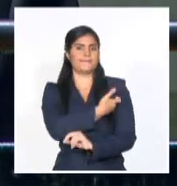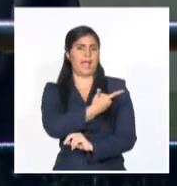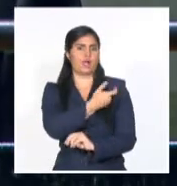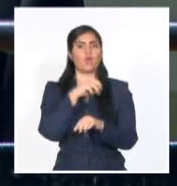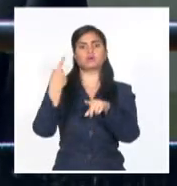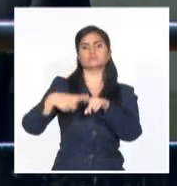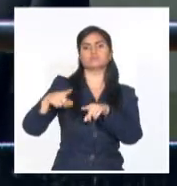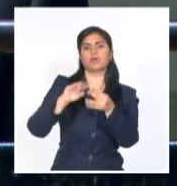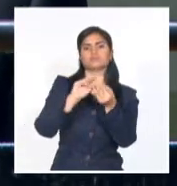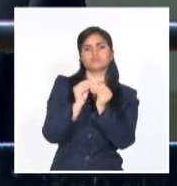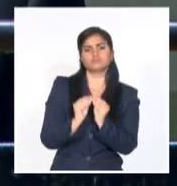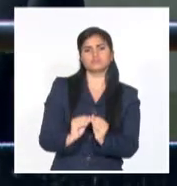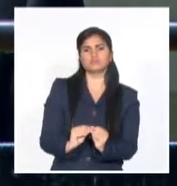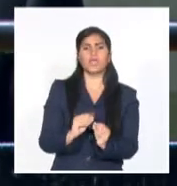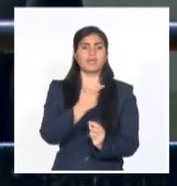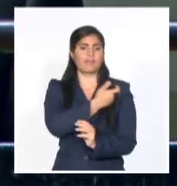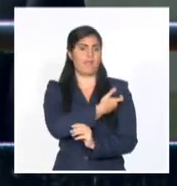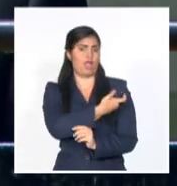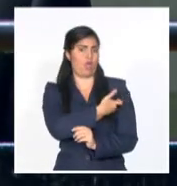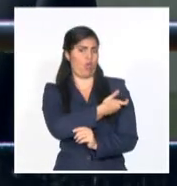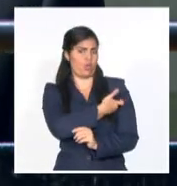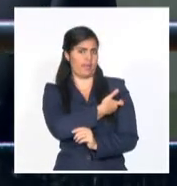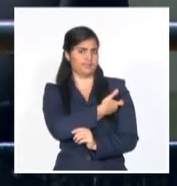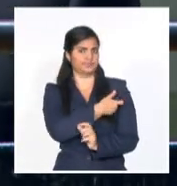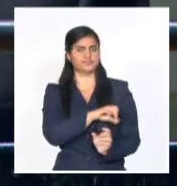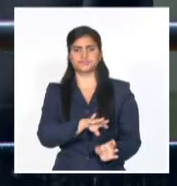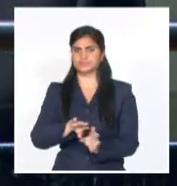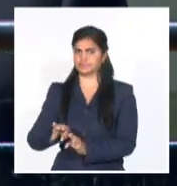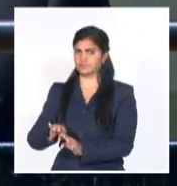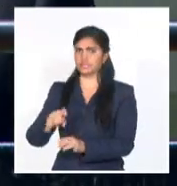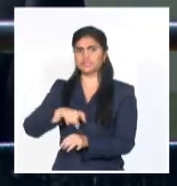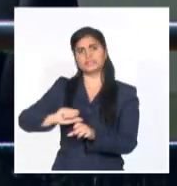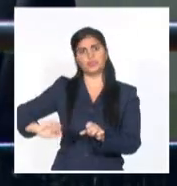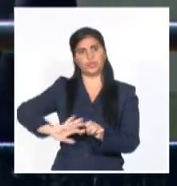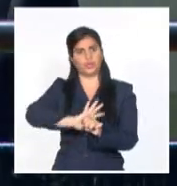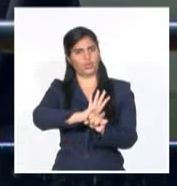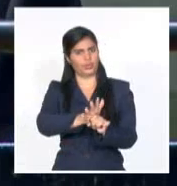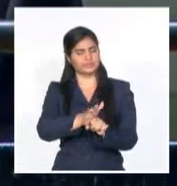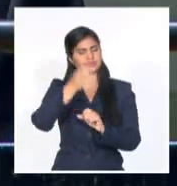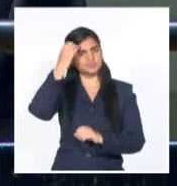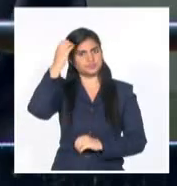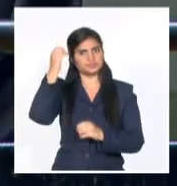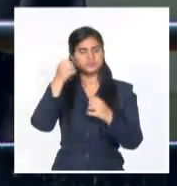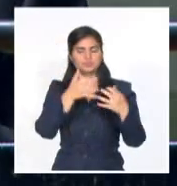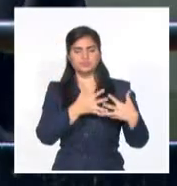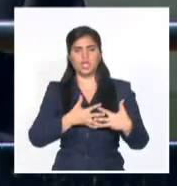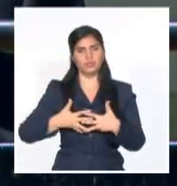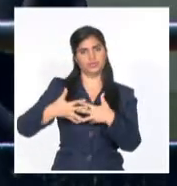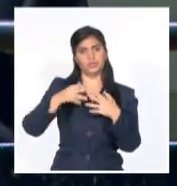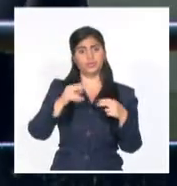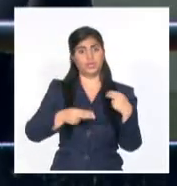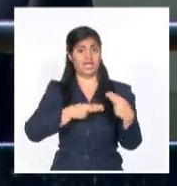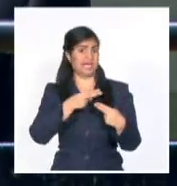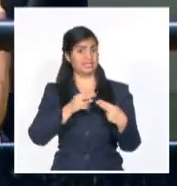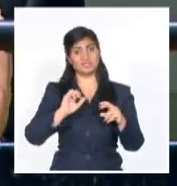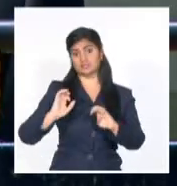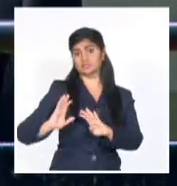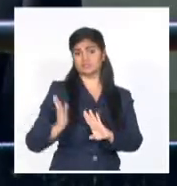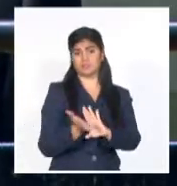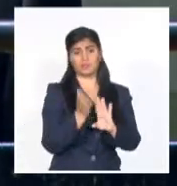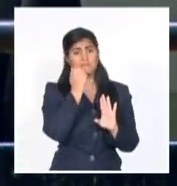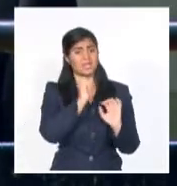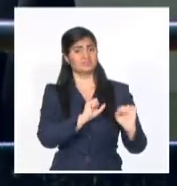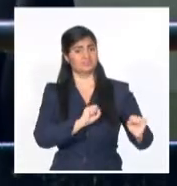cubanas. Durante la pandemia, el gobierno estadounidense aplicó exenciones